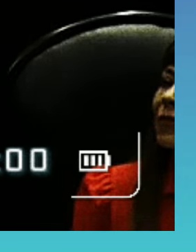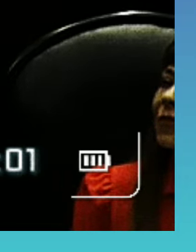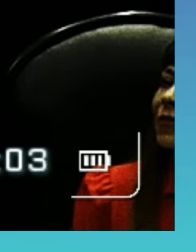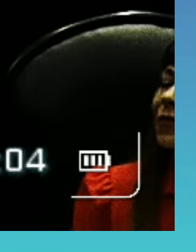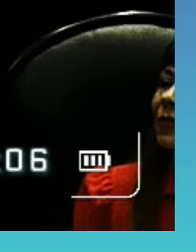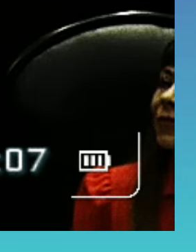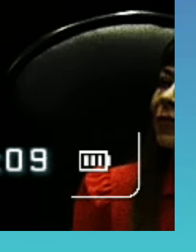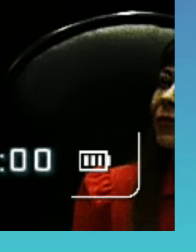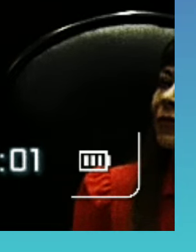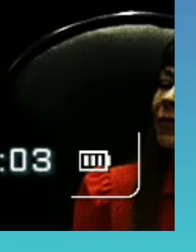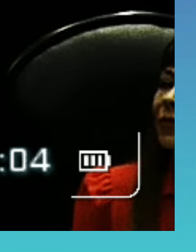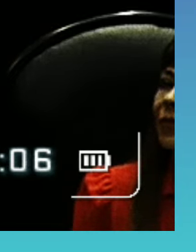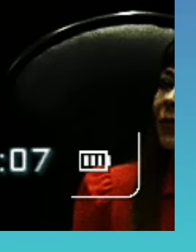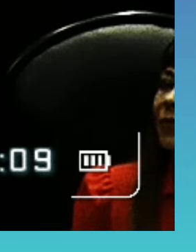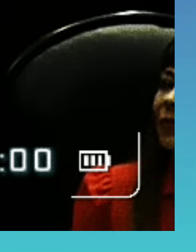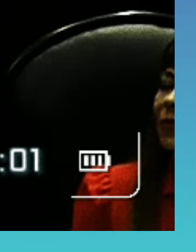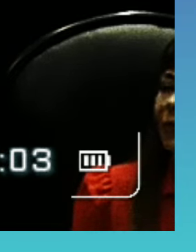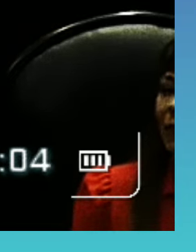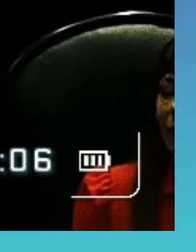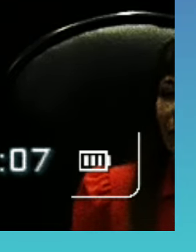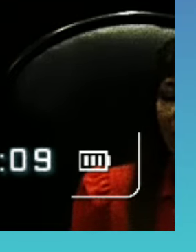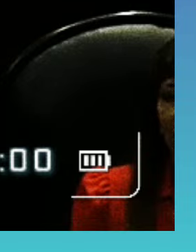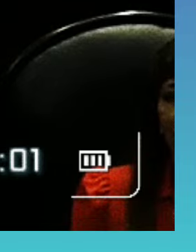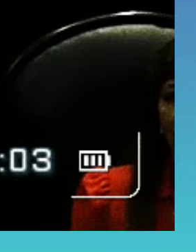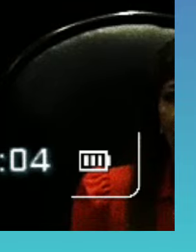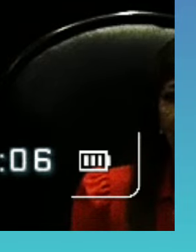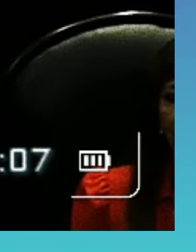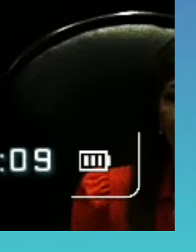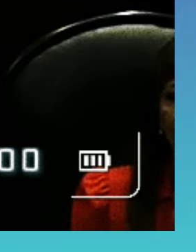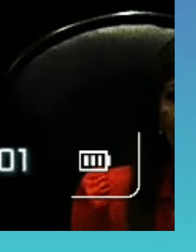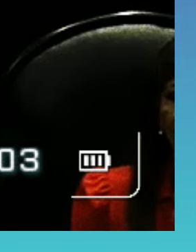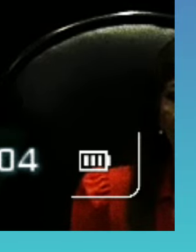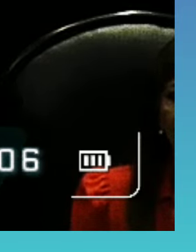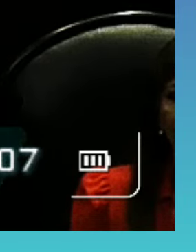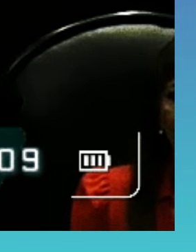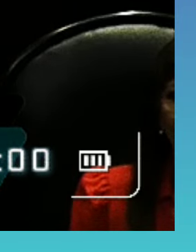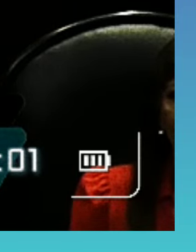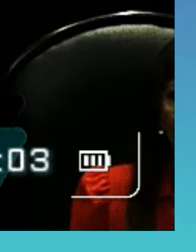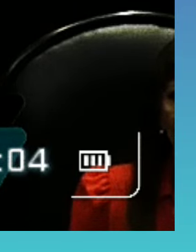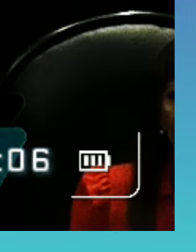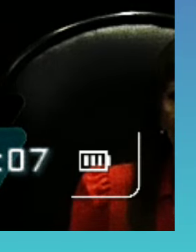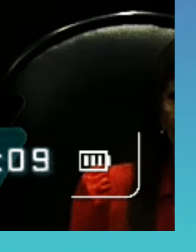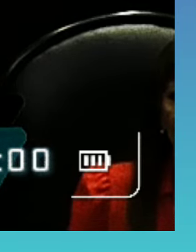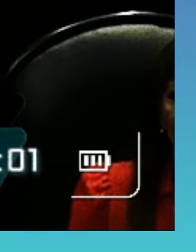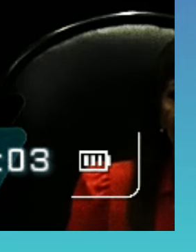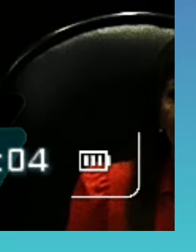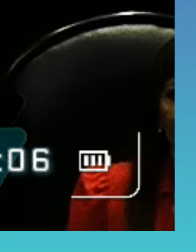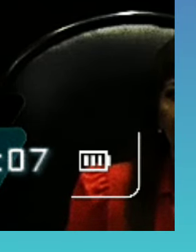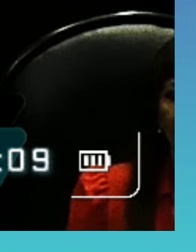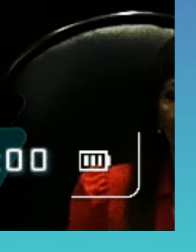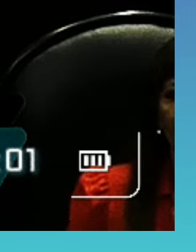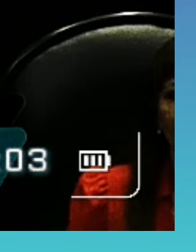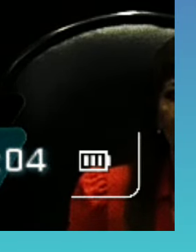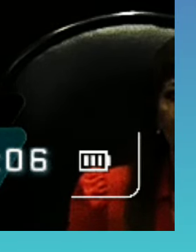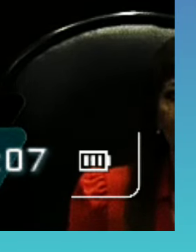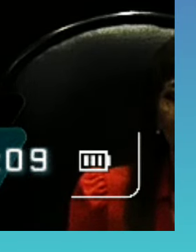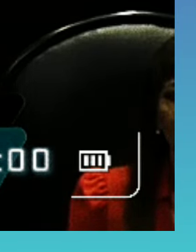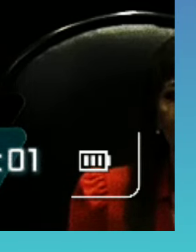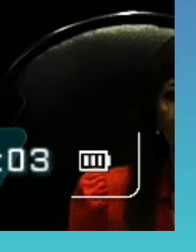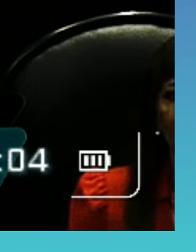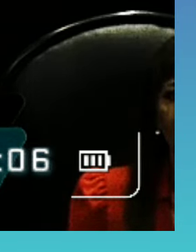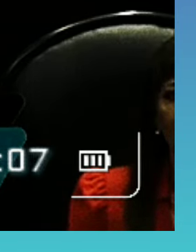algunos juristas, abogados, sobre todo hay personas con